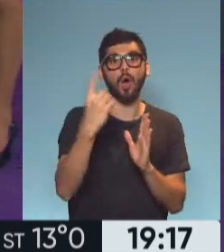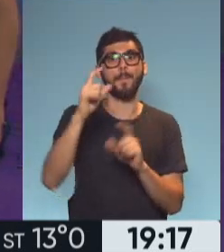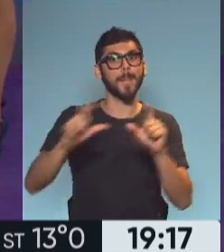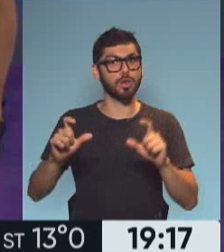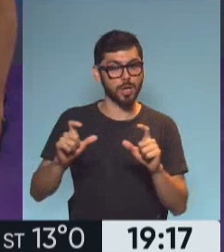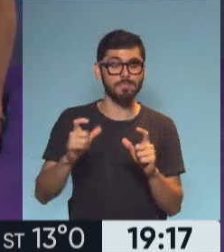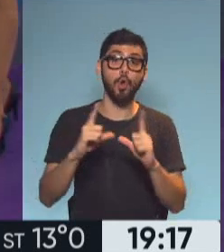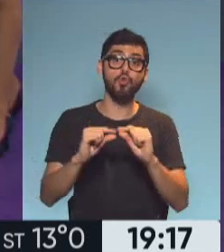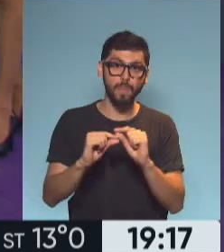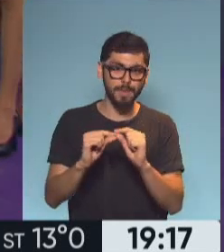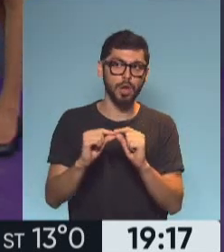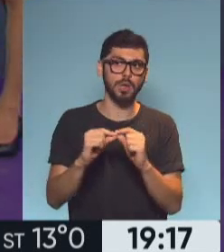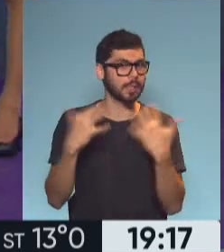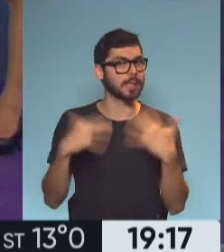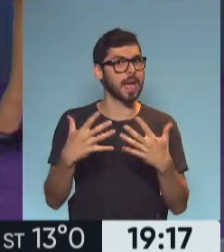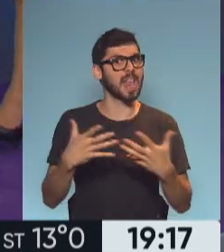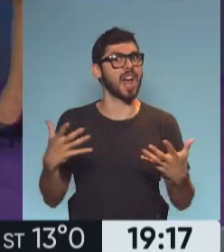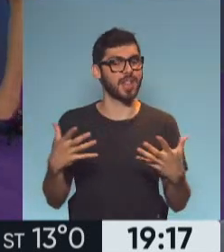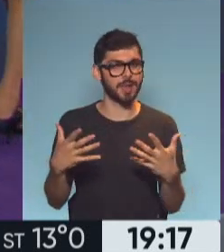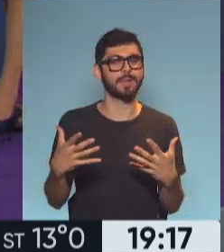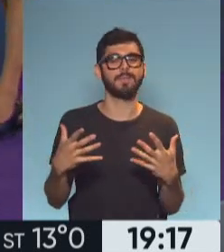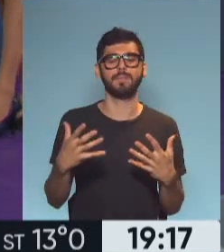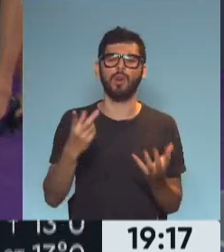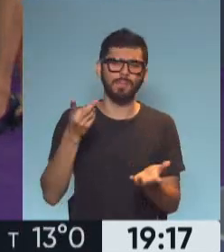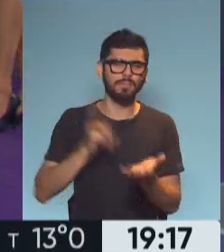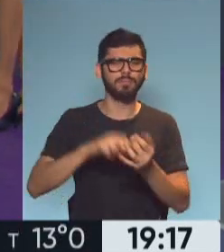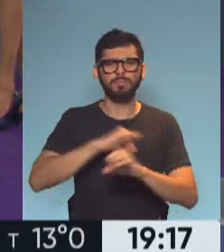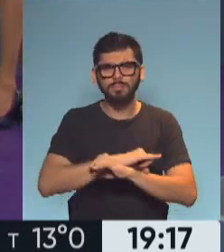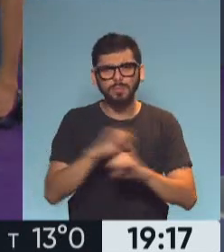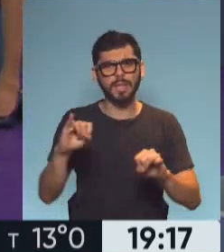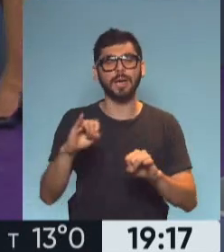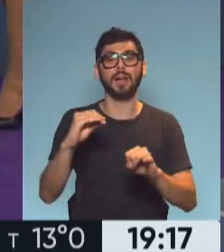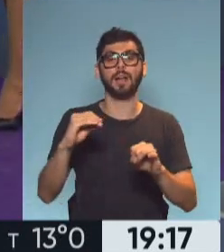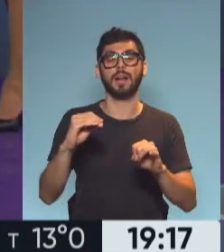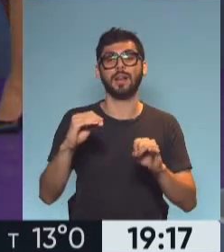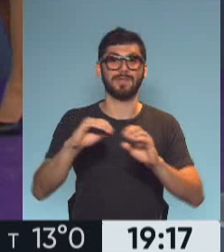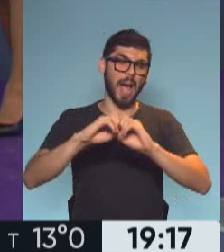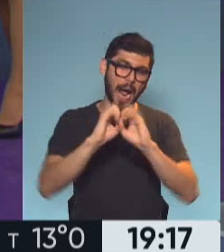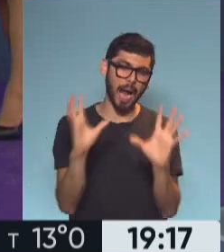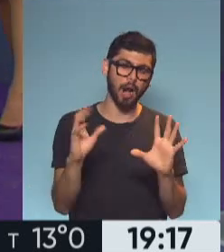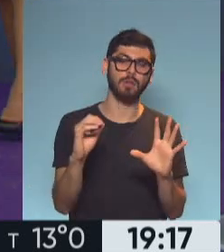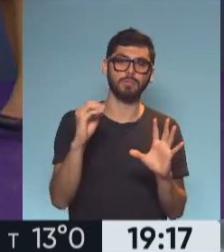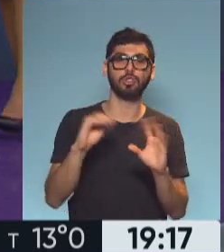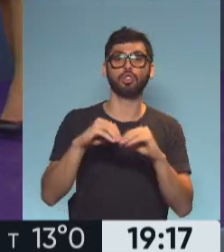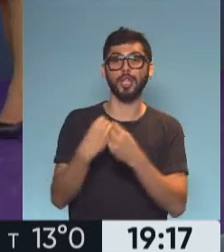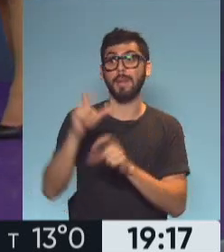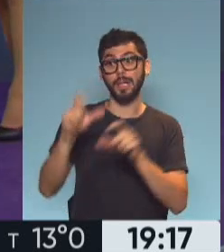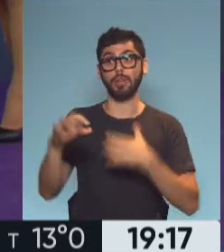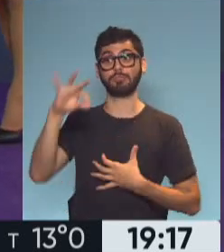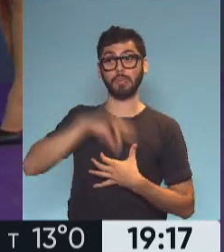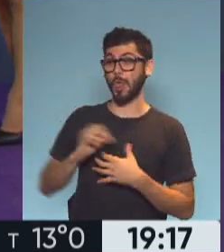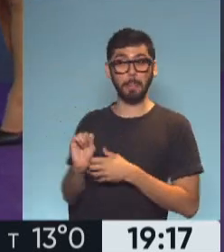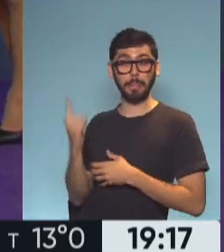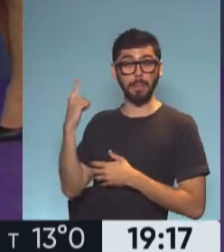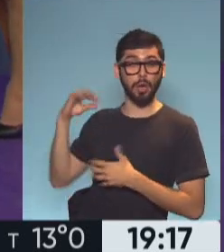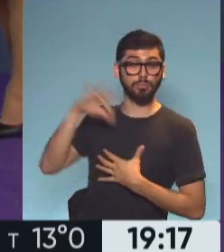un número realmente elevado de fallecidos repasamos la placa para concluir los datos en total los contagiados del primer caso